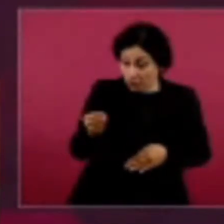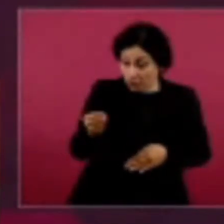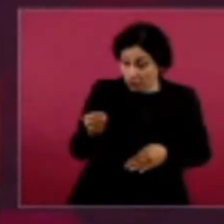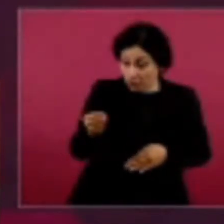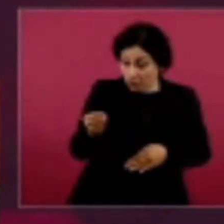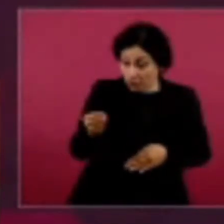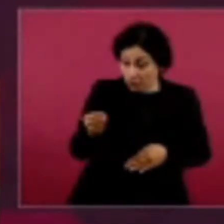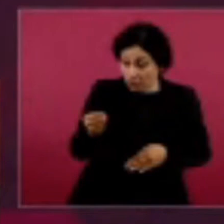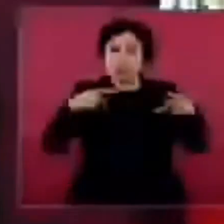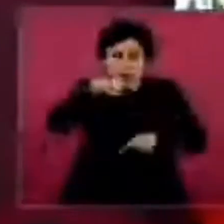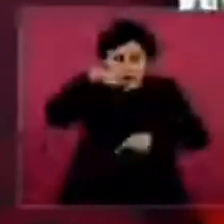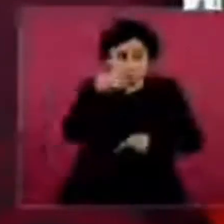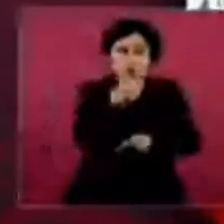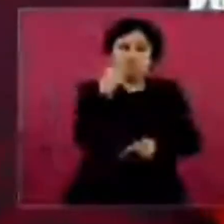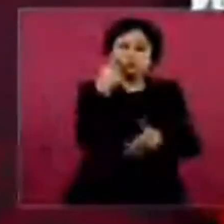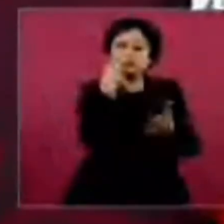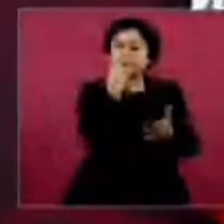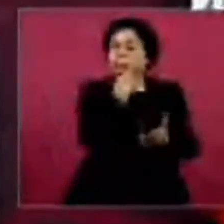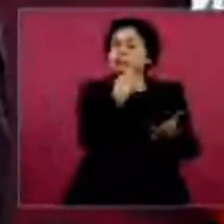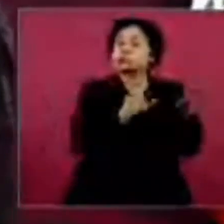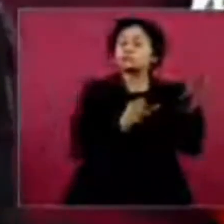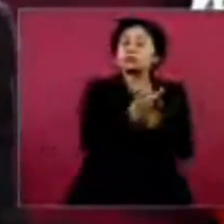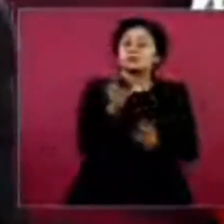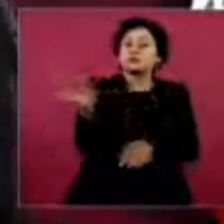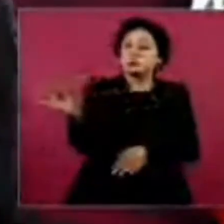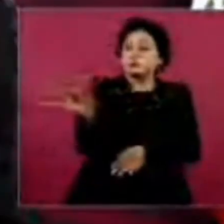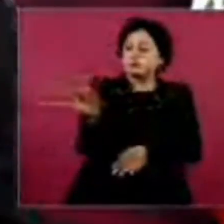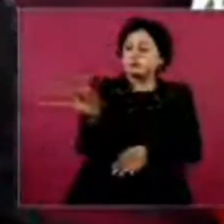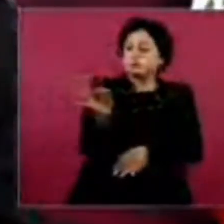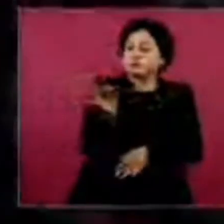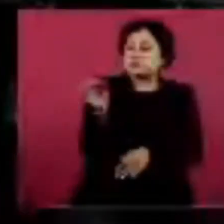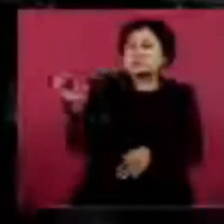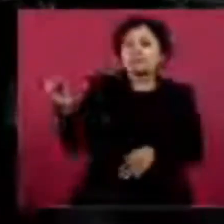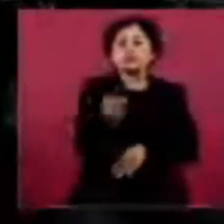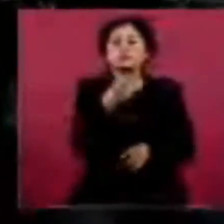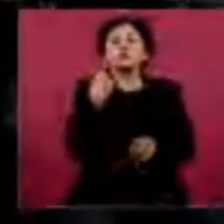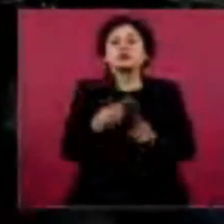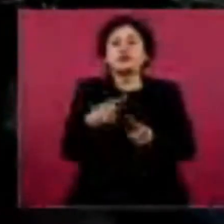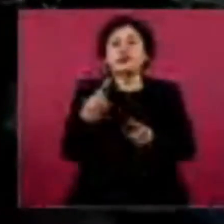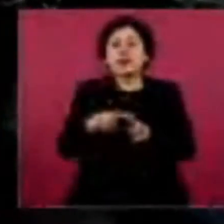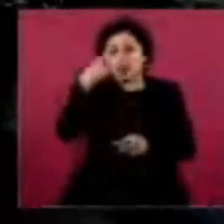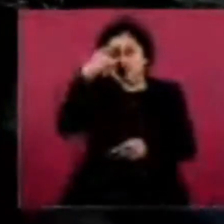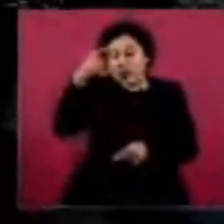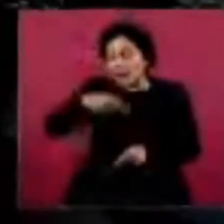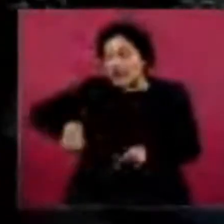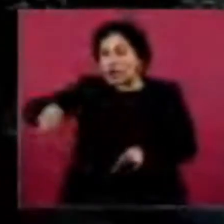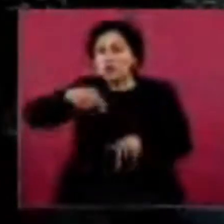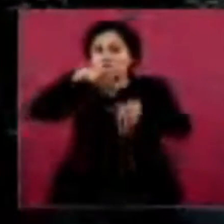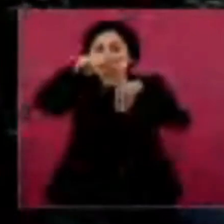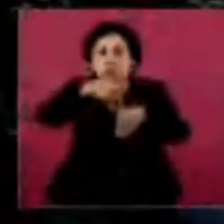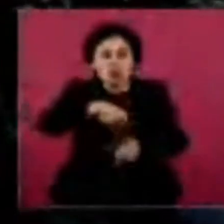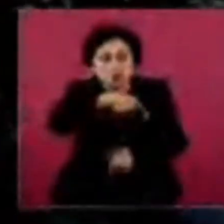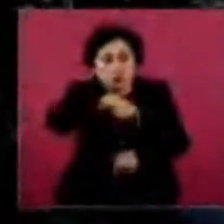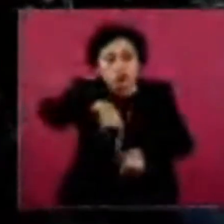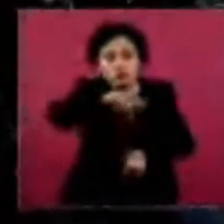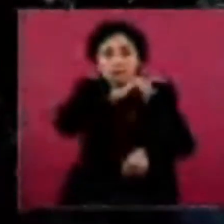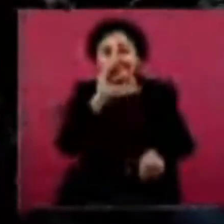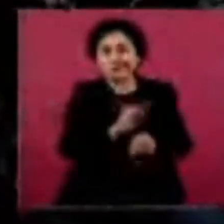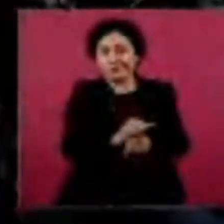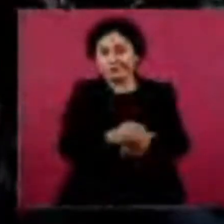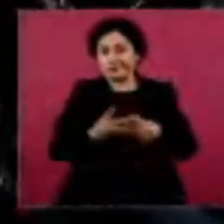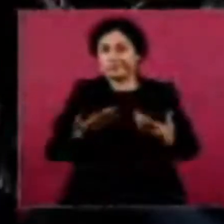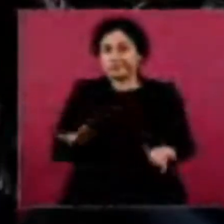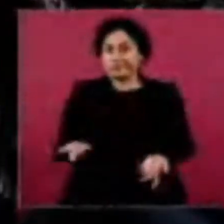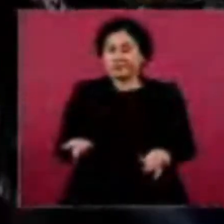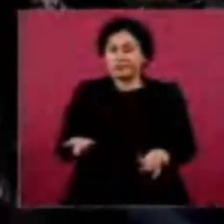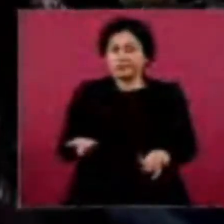que defiendan al pueblo. Es que no hay ninguna resolución